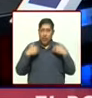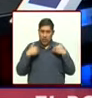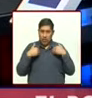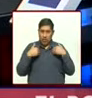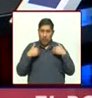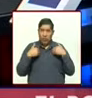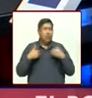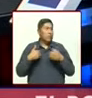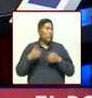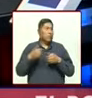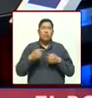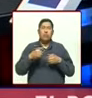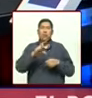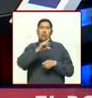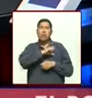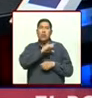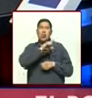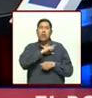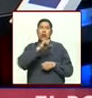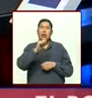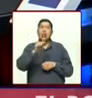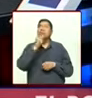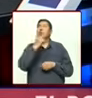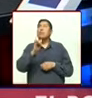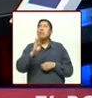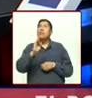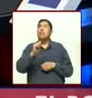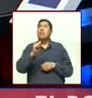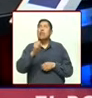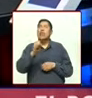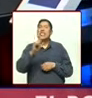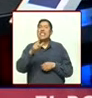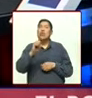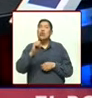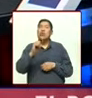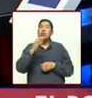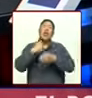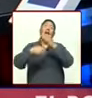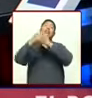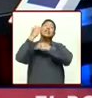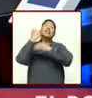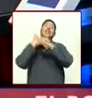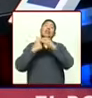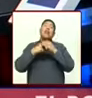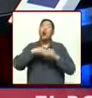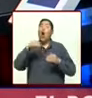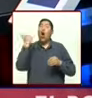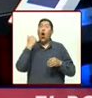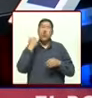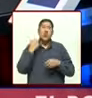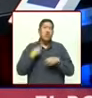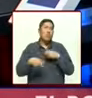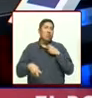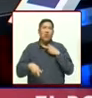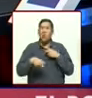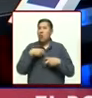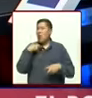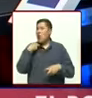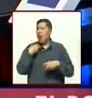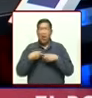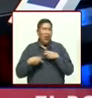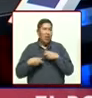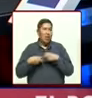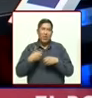conseguir de el policía Basilio Mamani. Son antecedentes que tienen que ver con otro tipo de delitos, son casos que están